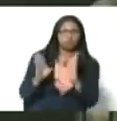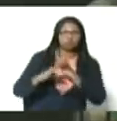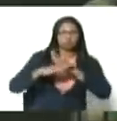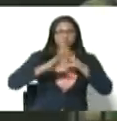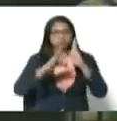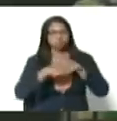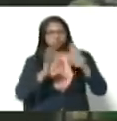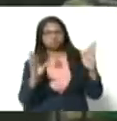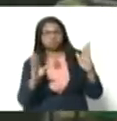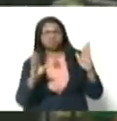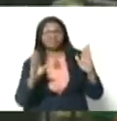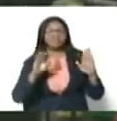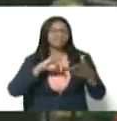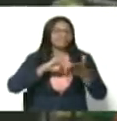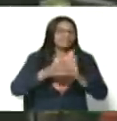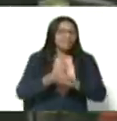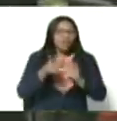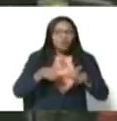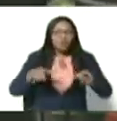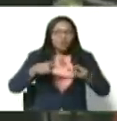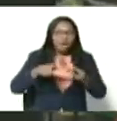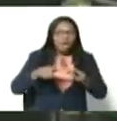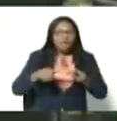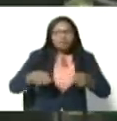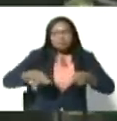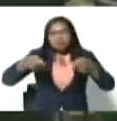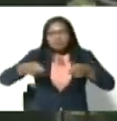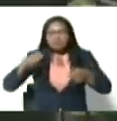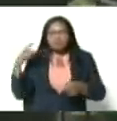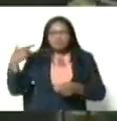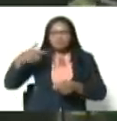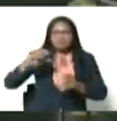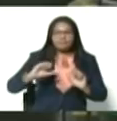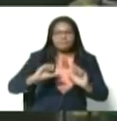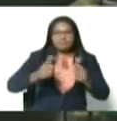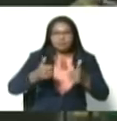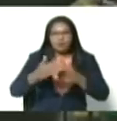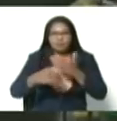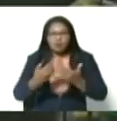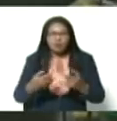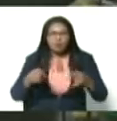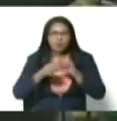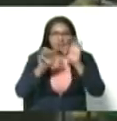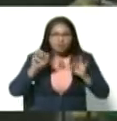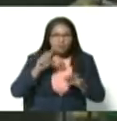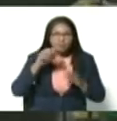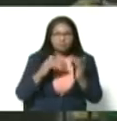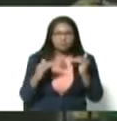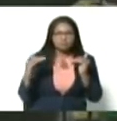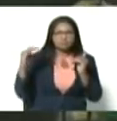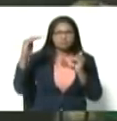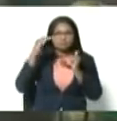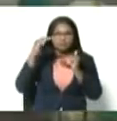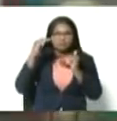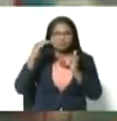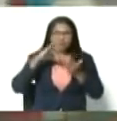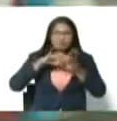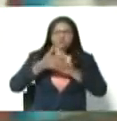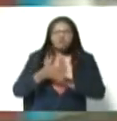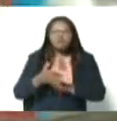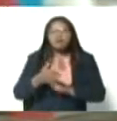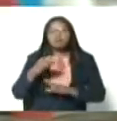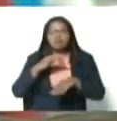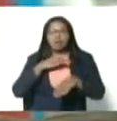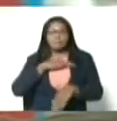que lograr que la tienda del transportista, que nació de las mesas del órgano superior nacional de la Gran Misión